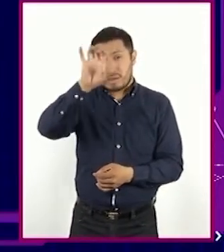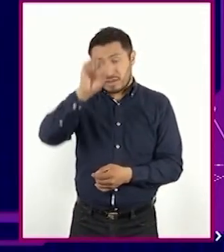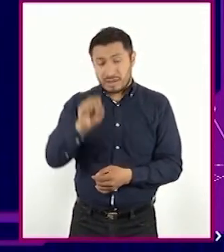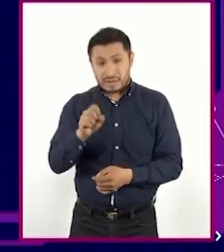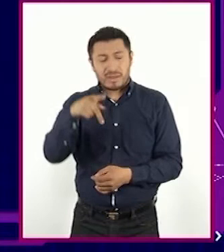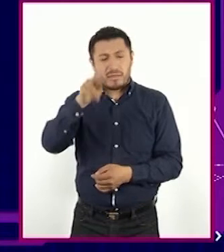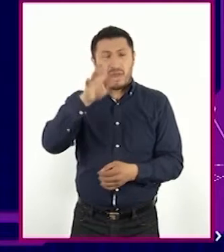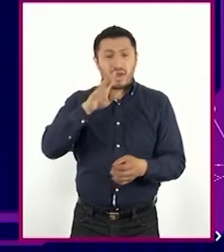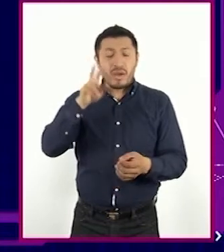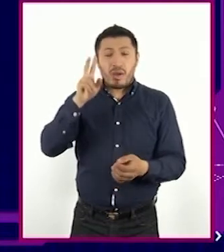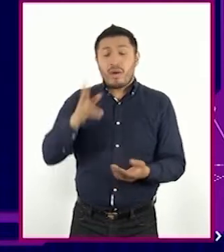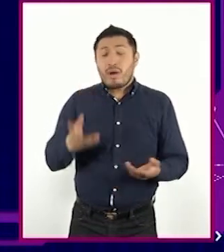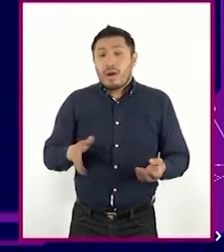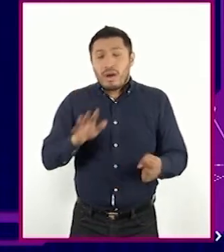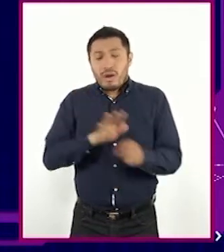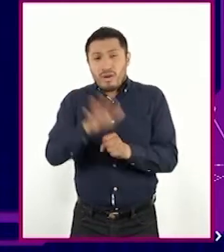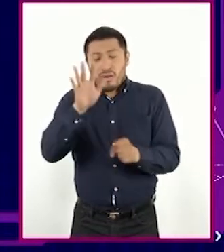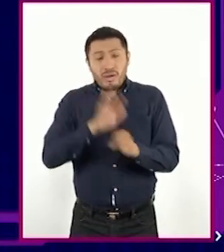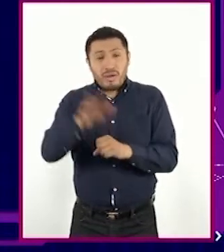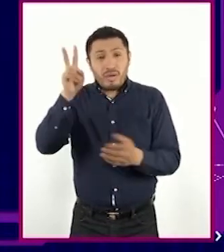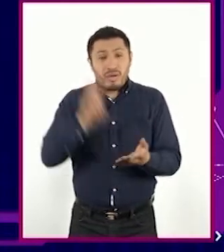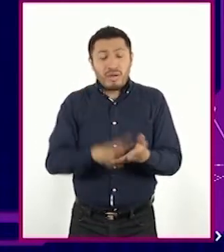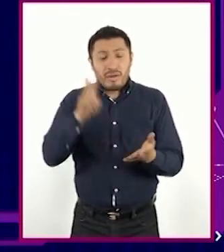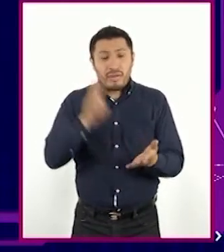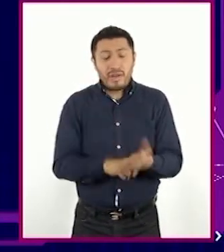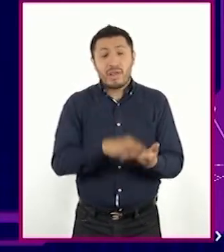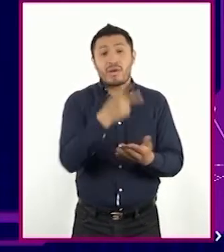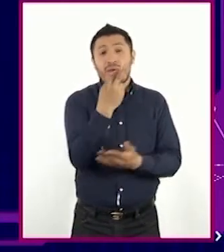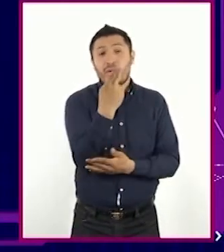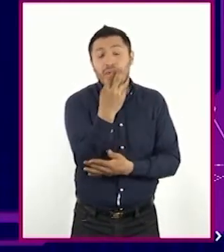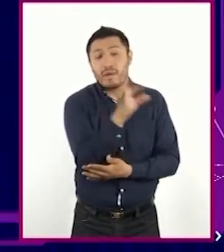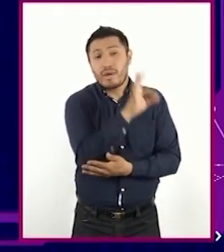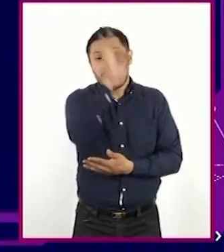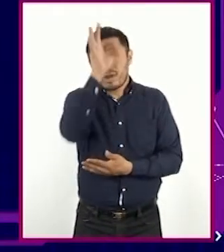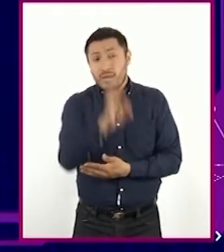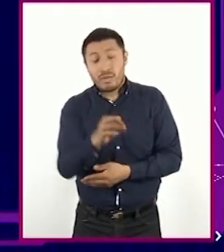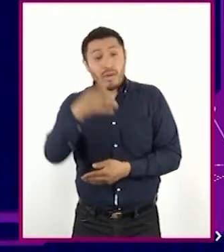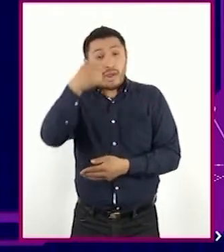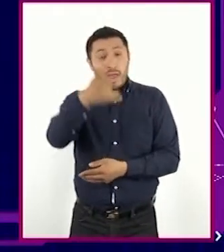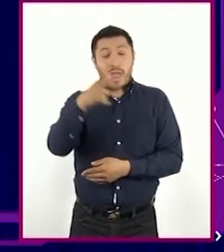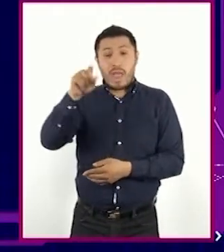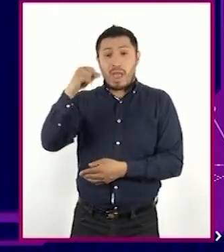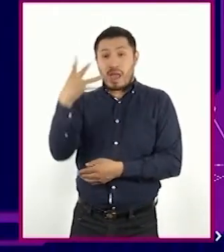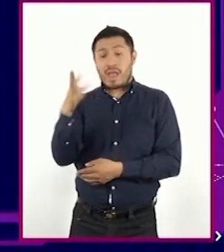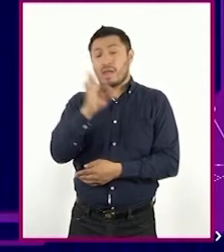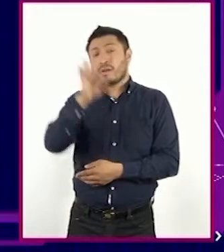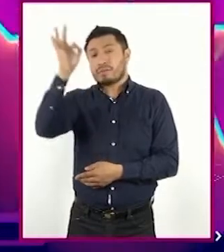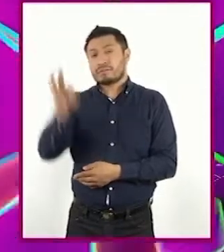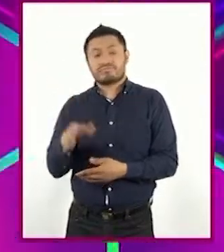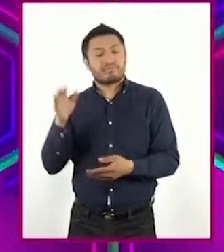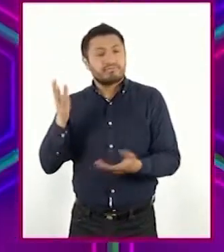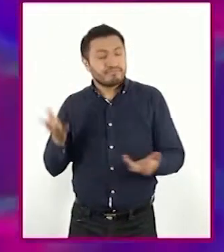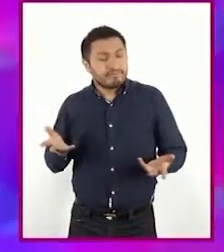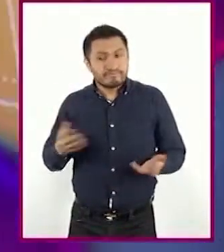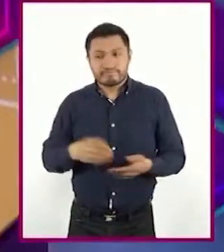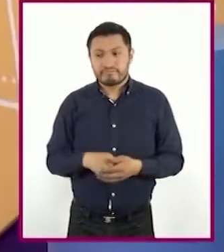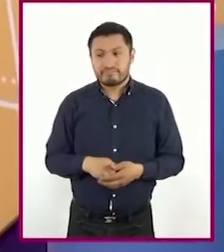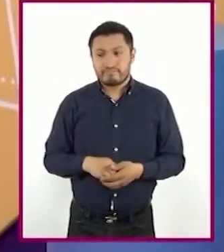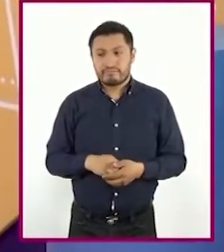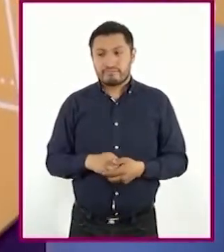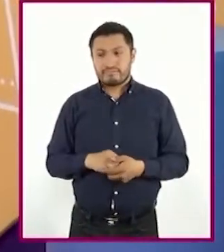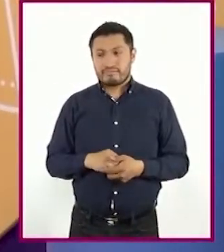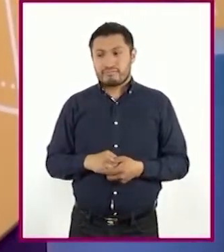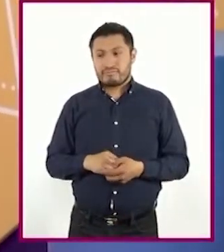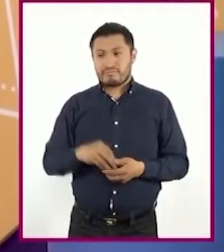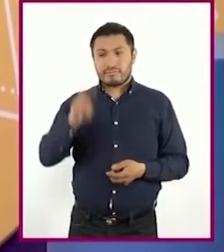cuáles valores se alcanzan el 25% y el 75%? Para ver